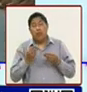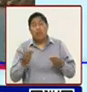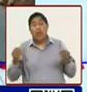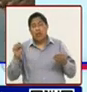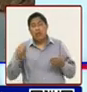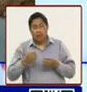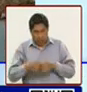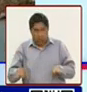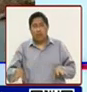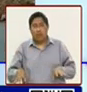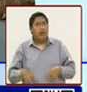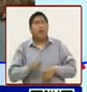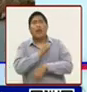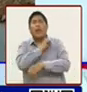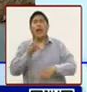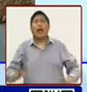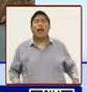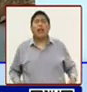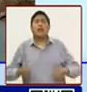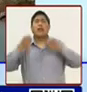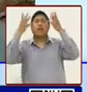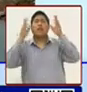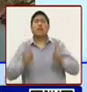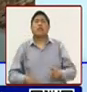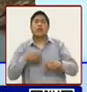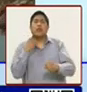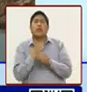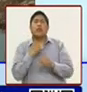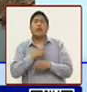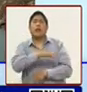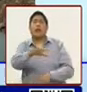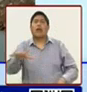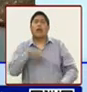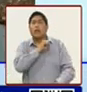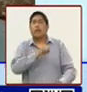Alcalde, ¿cuántas personas estaban trabajando en el lugar?